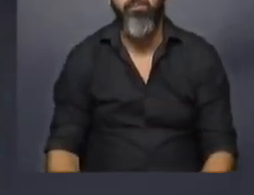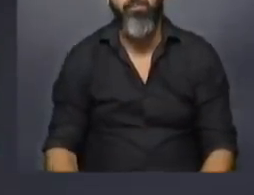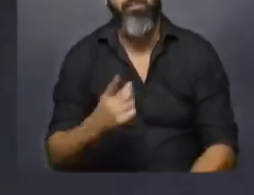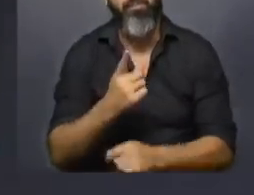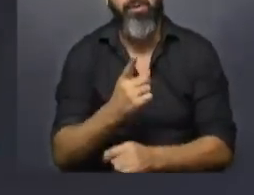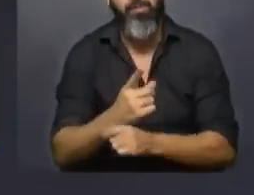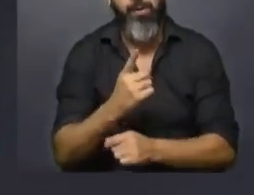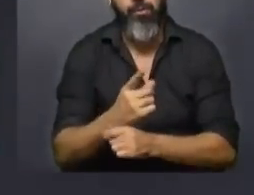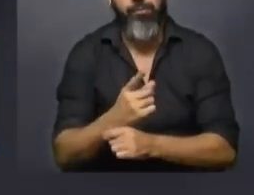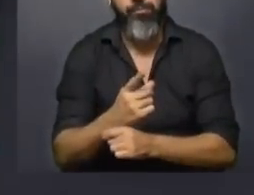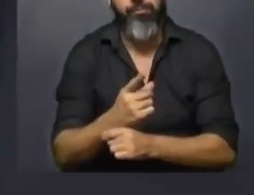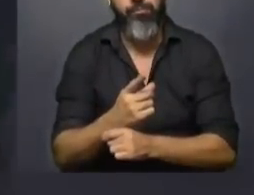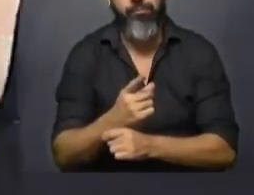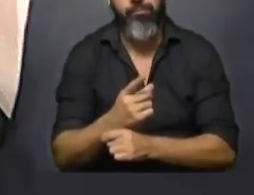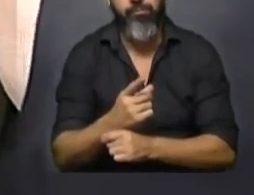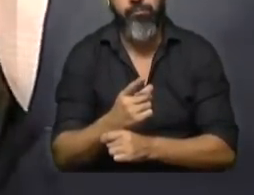que nada